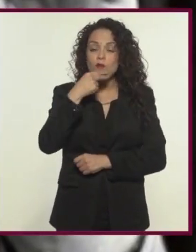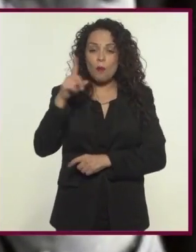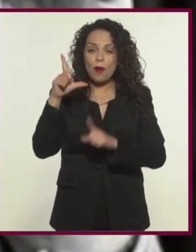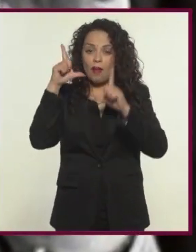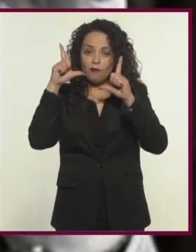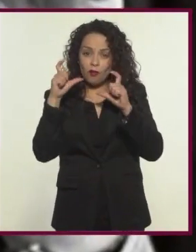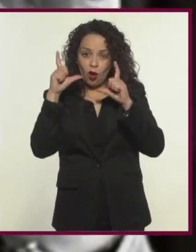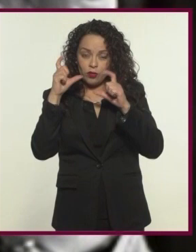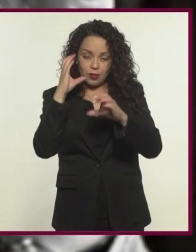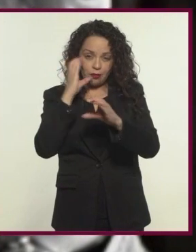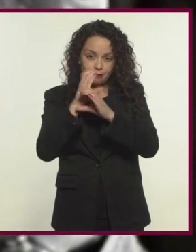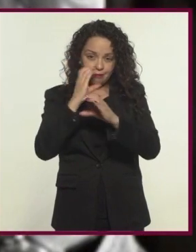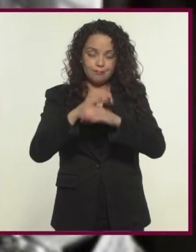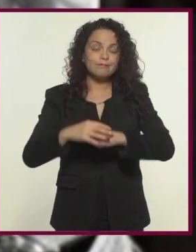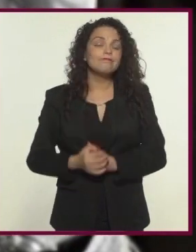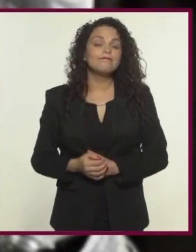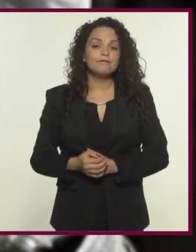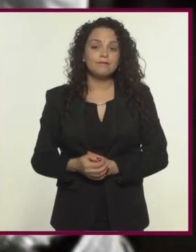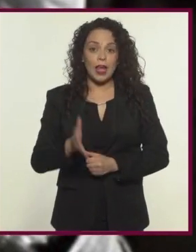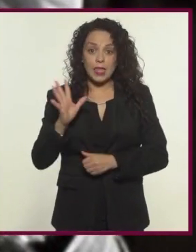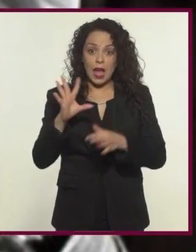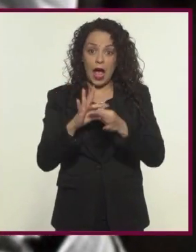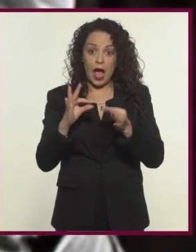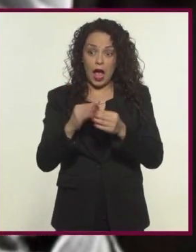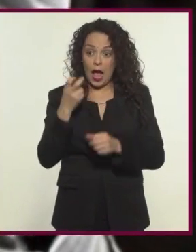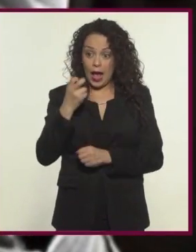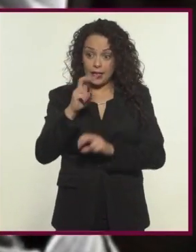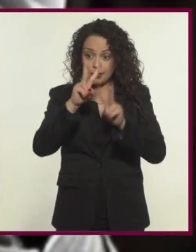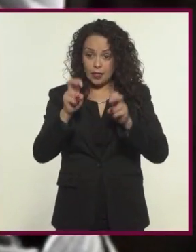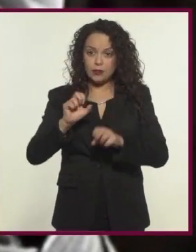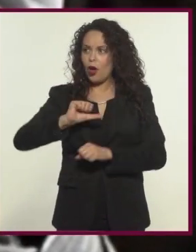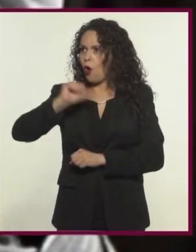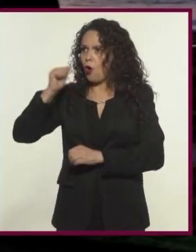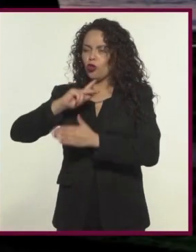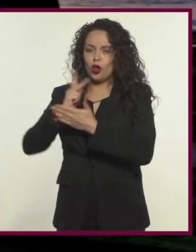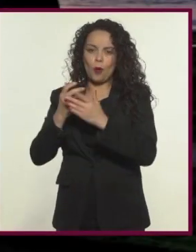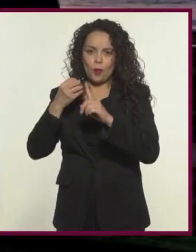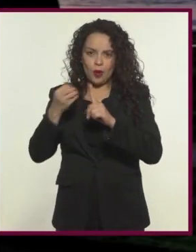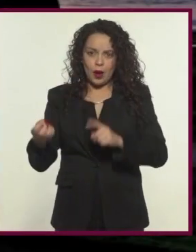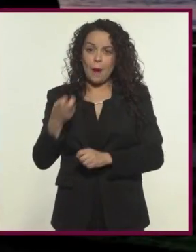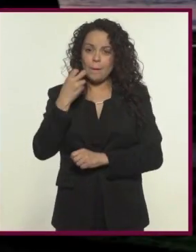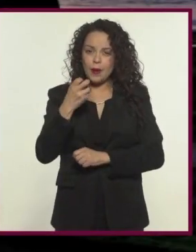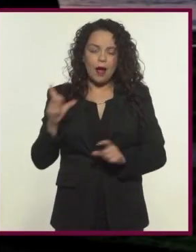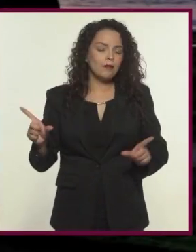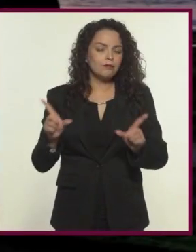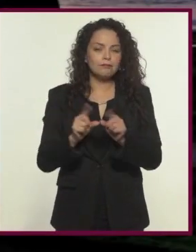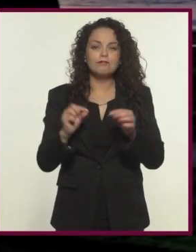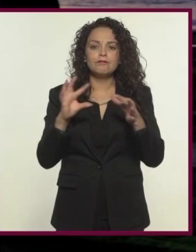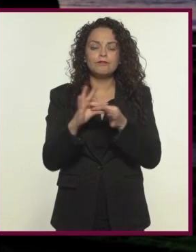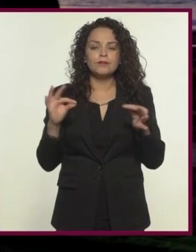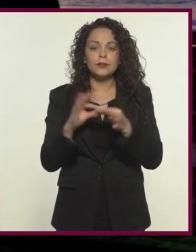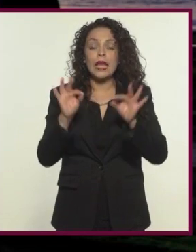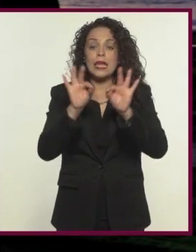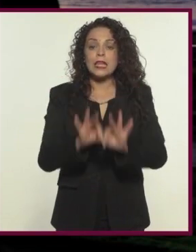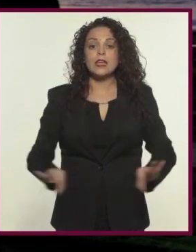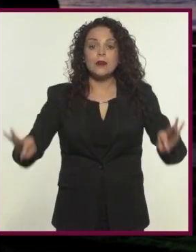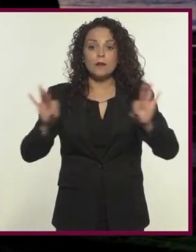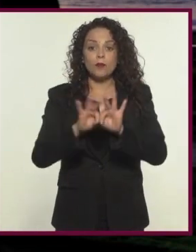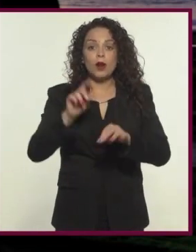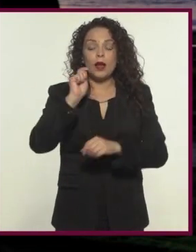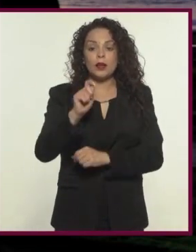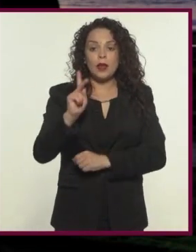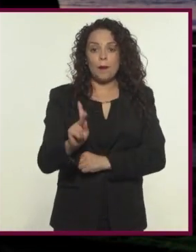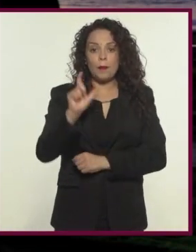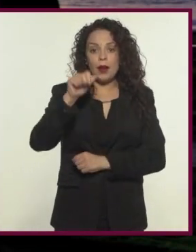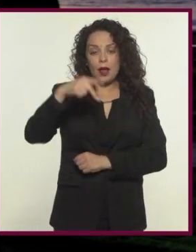el de fotografía. Ya hablamos de fotografía en otro programa, así que mencionaremos muy por encima la